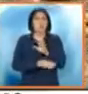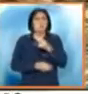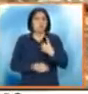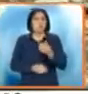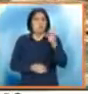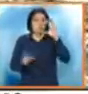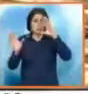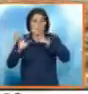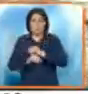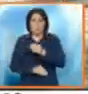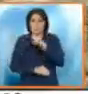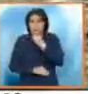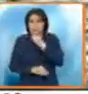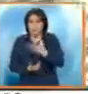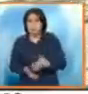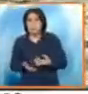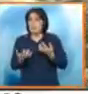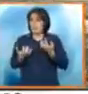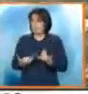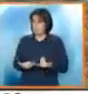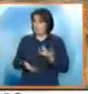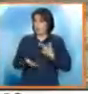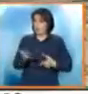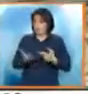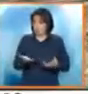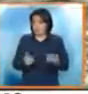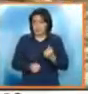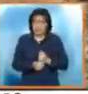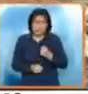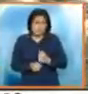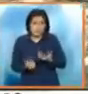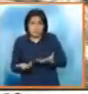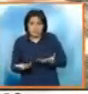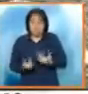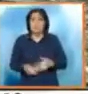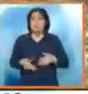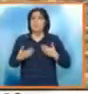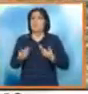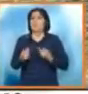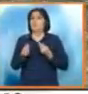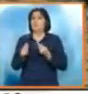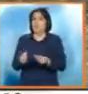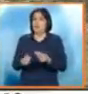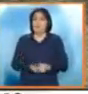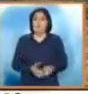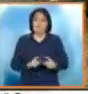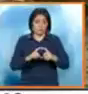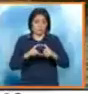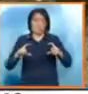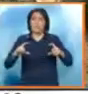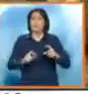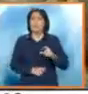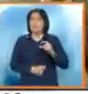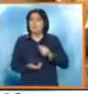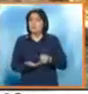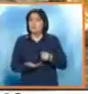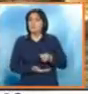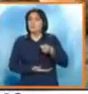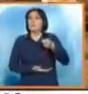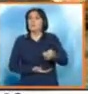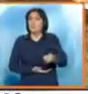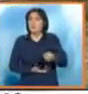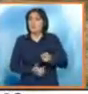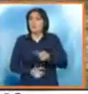que se está gestionando en este momento es también poder darles un bono social que les permita a